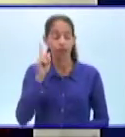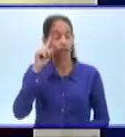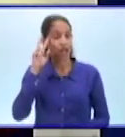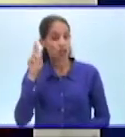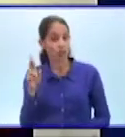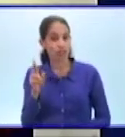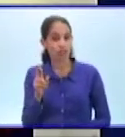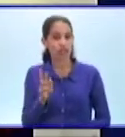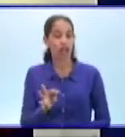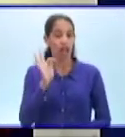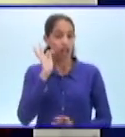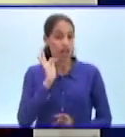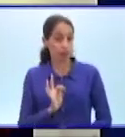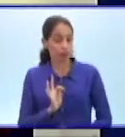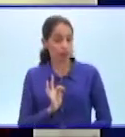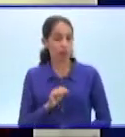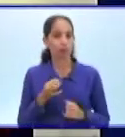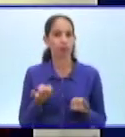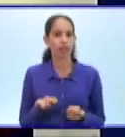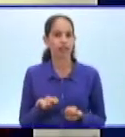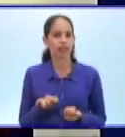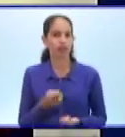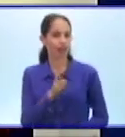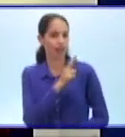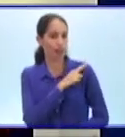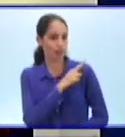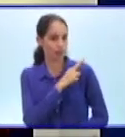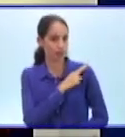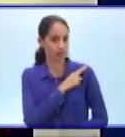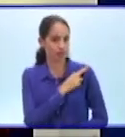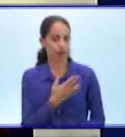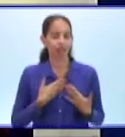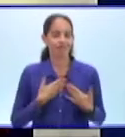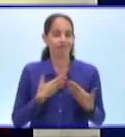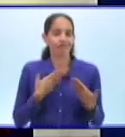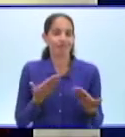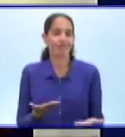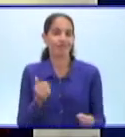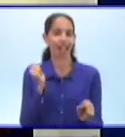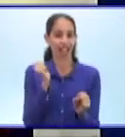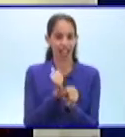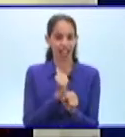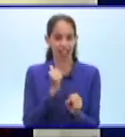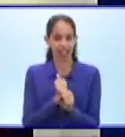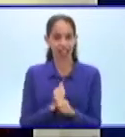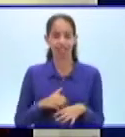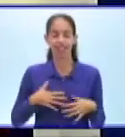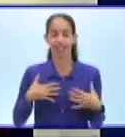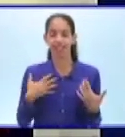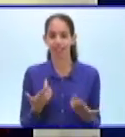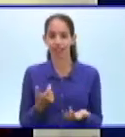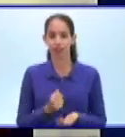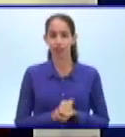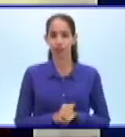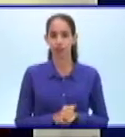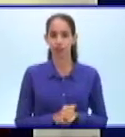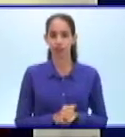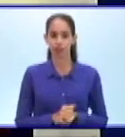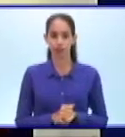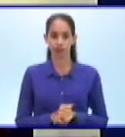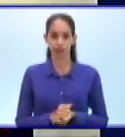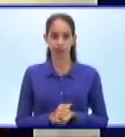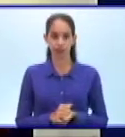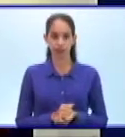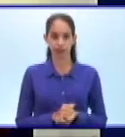con cariño, con entrega, tiene a ese sentimiento rey que nos va